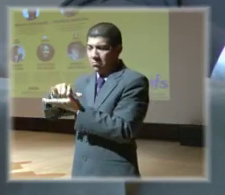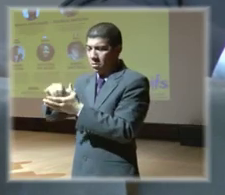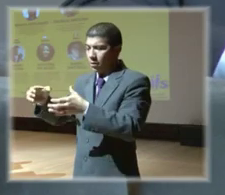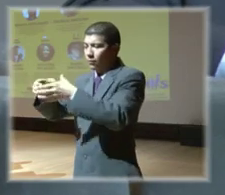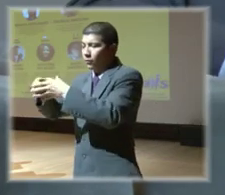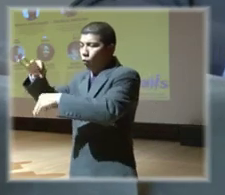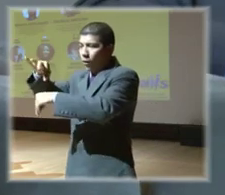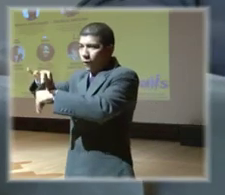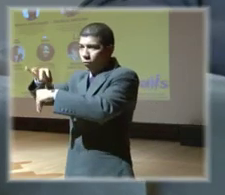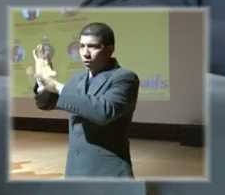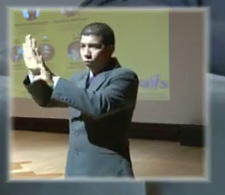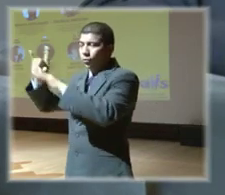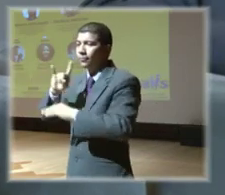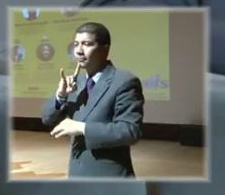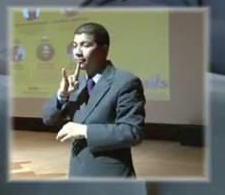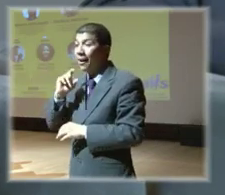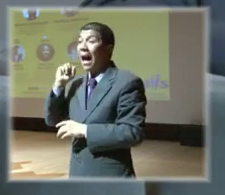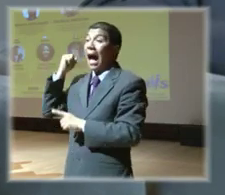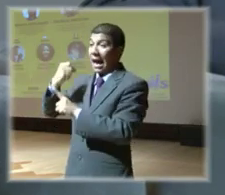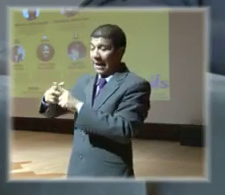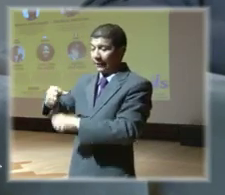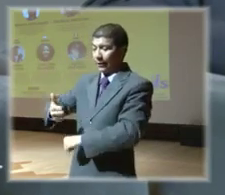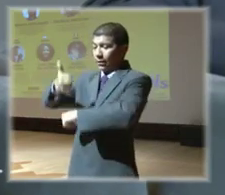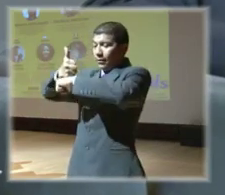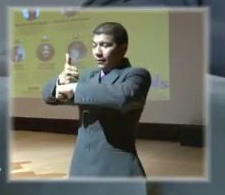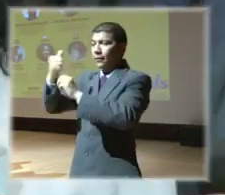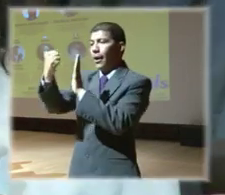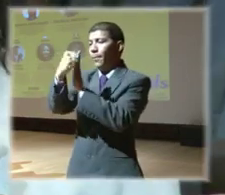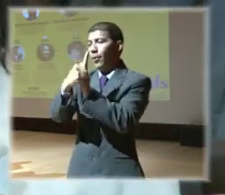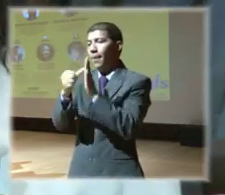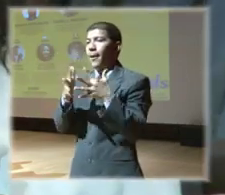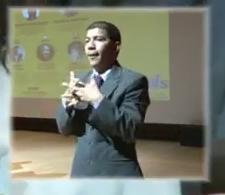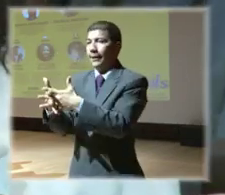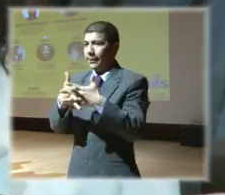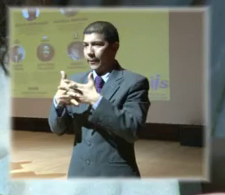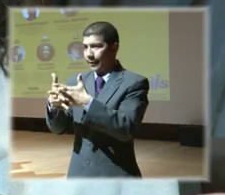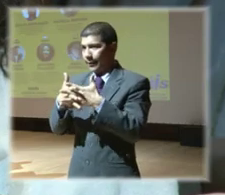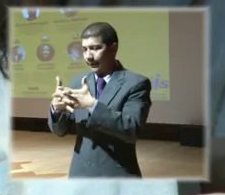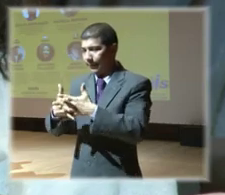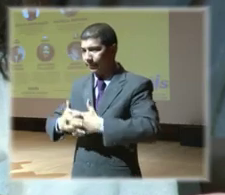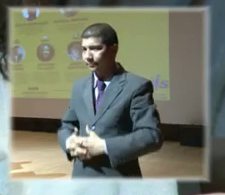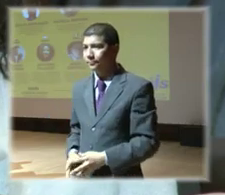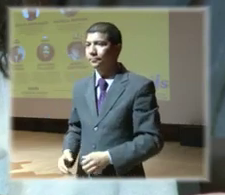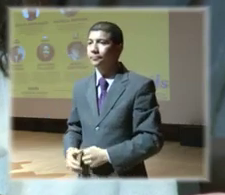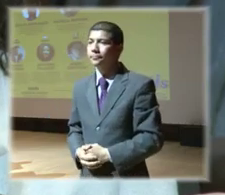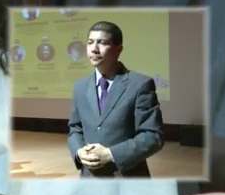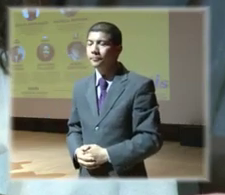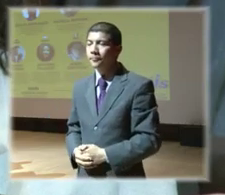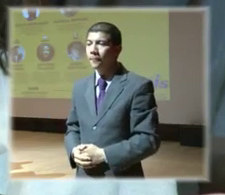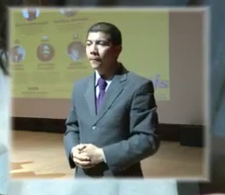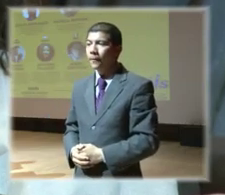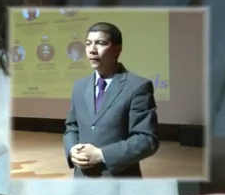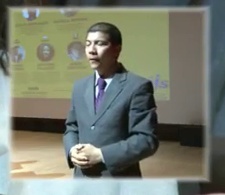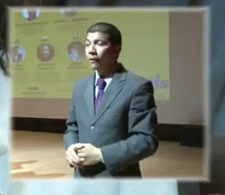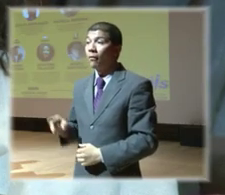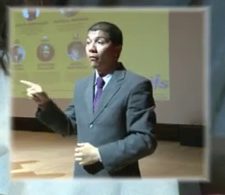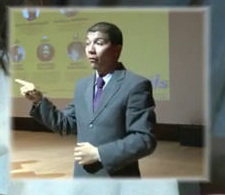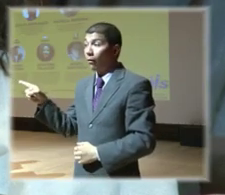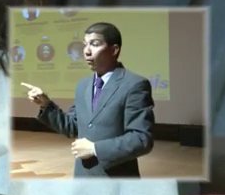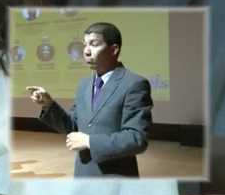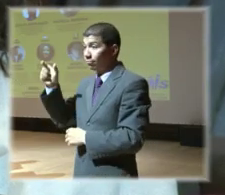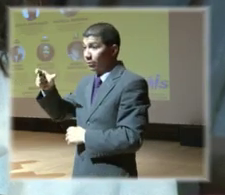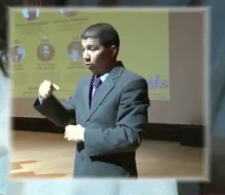Initiative. Es exdirectora del Programa de las Américas de Disability Rights International y una gran aliada